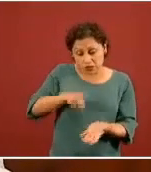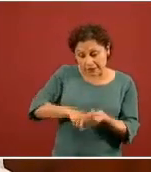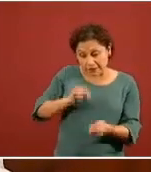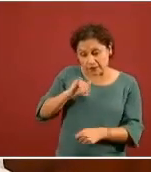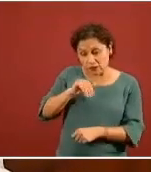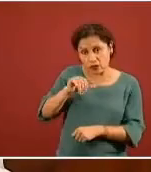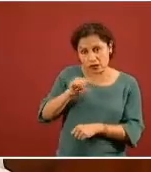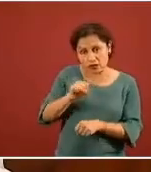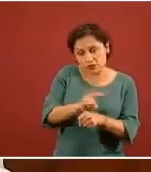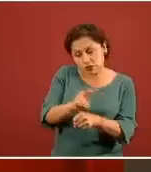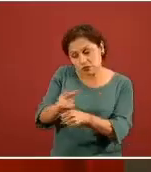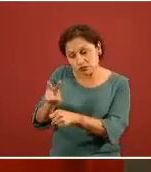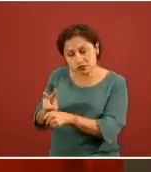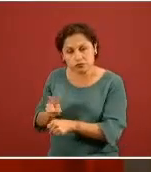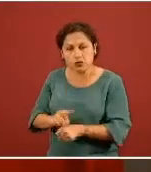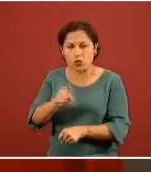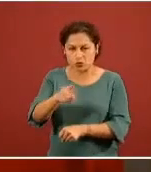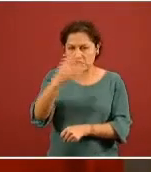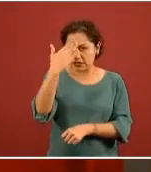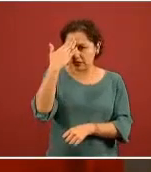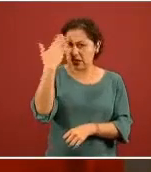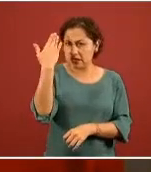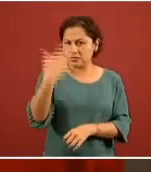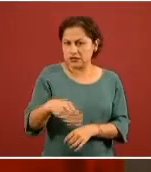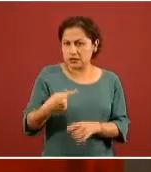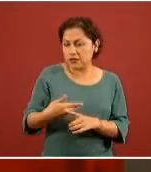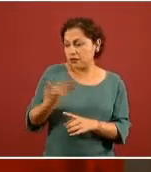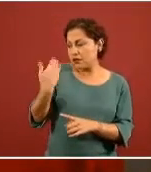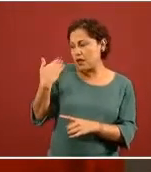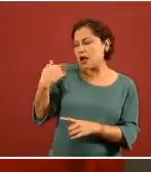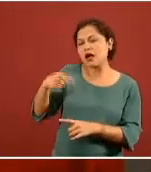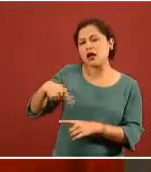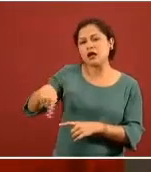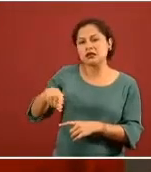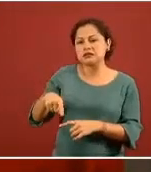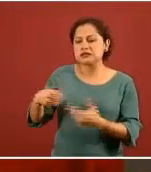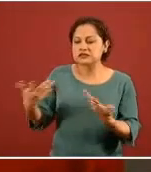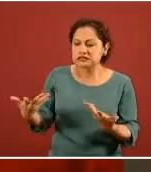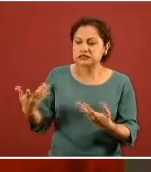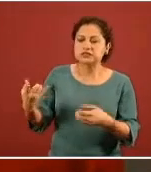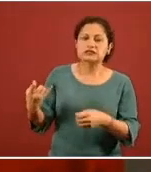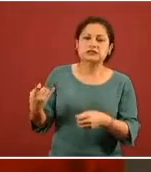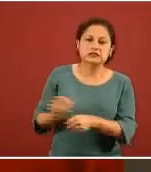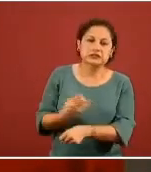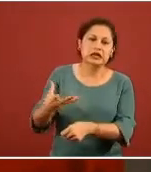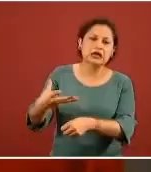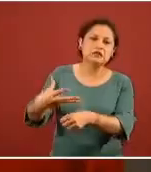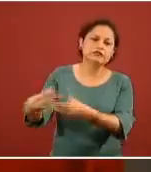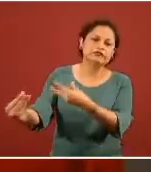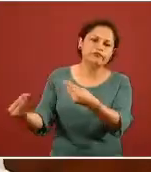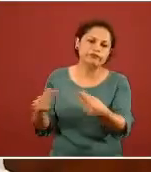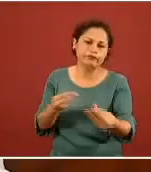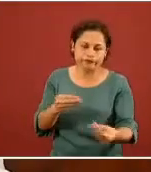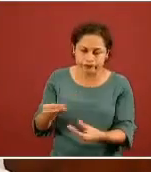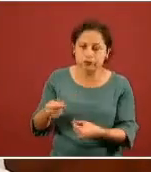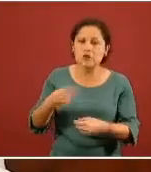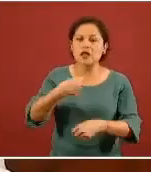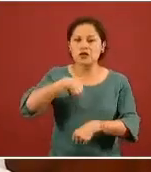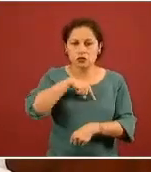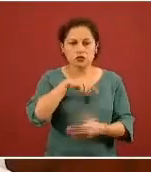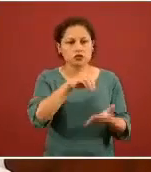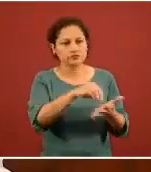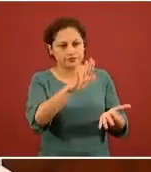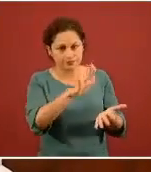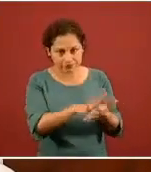han conocido de los brotes que hemos tenido y del número de trabajadores que hemos reportado como infectados o